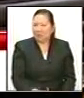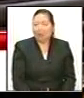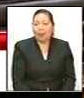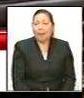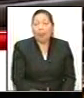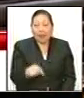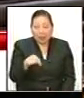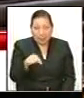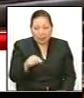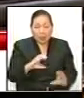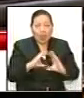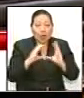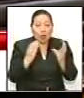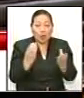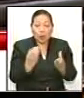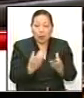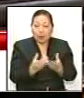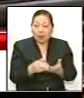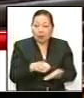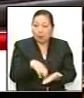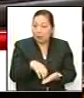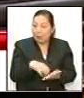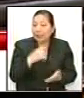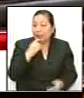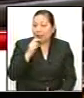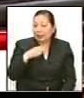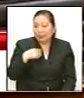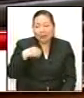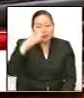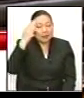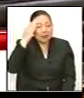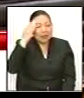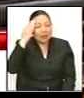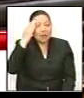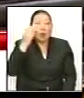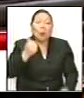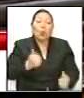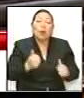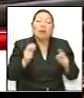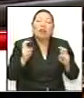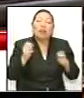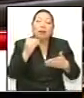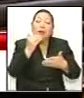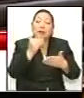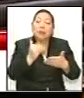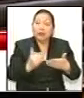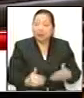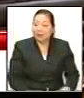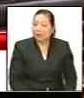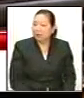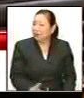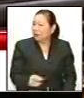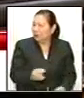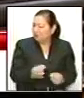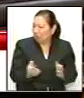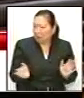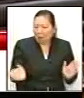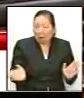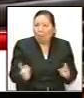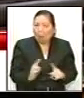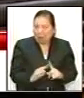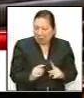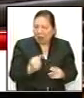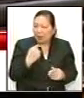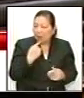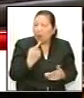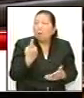Este Parlamento y por lo tanto la población entera necesita saber cuáles son los puntos de agenda. No en detalle, pero que nos